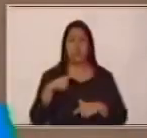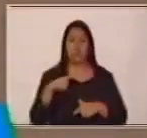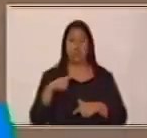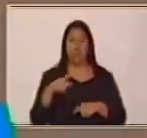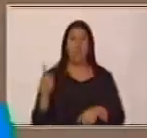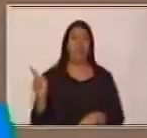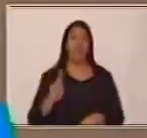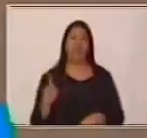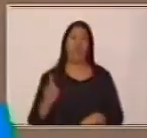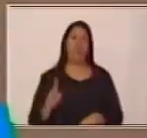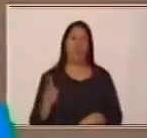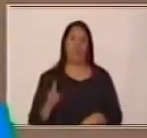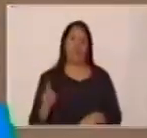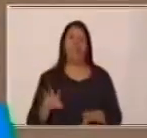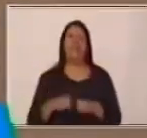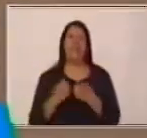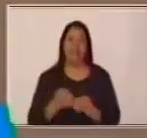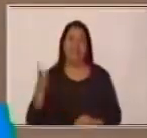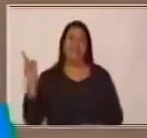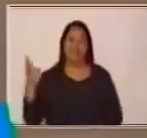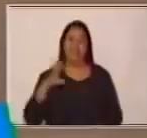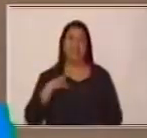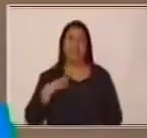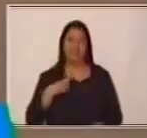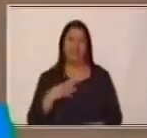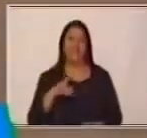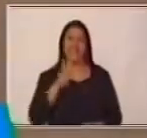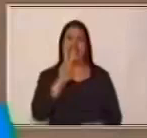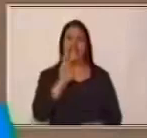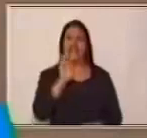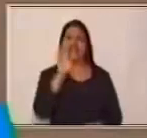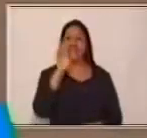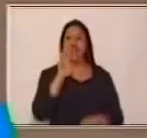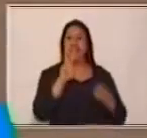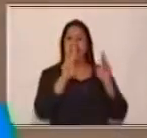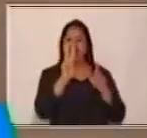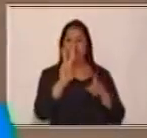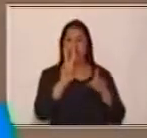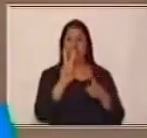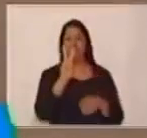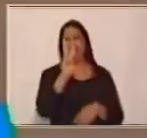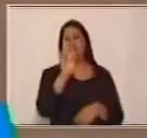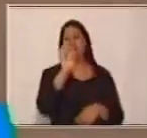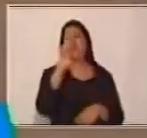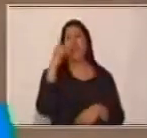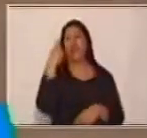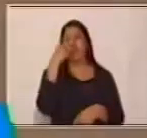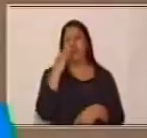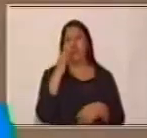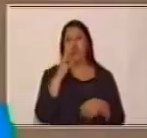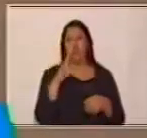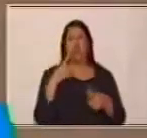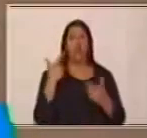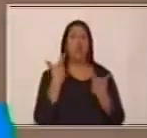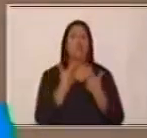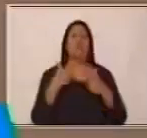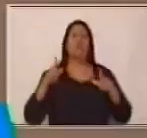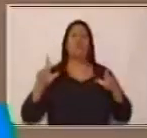libre. No hay una métrica, no hay un número de sílabas establecidas, tampoco hay una rima